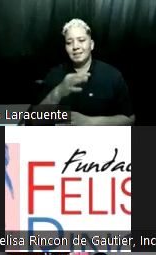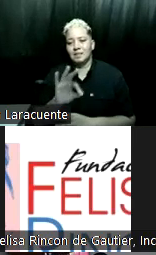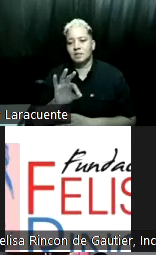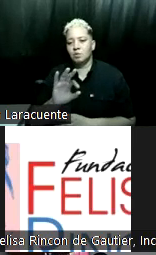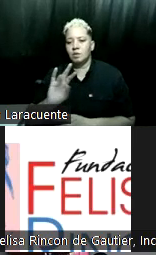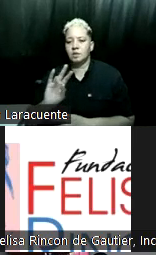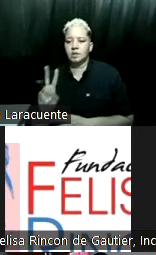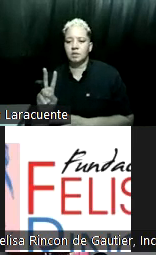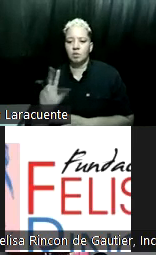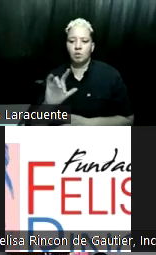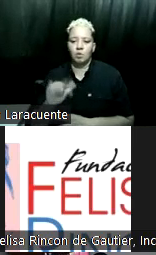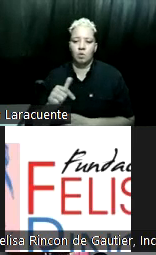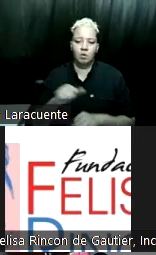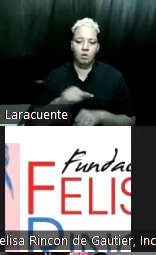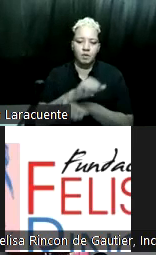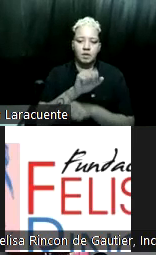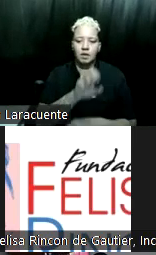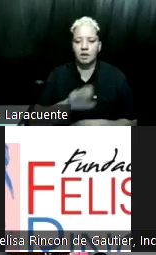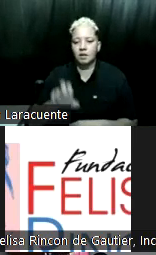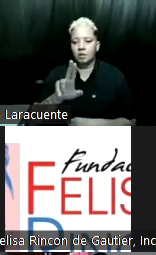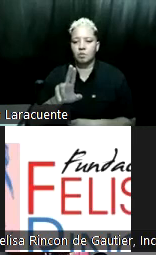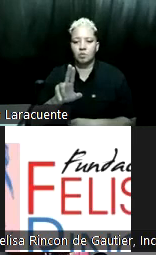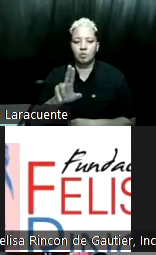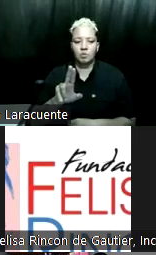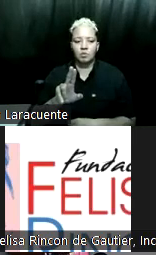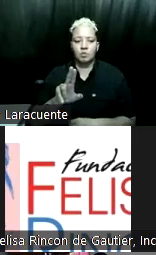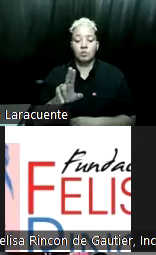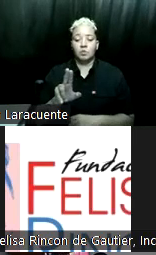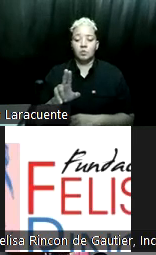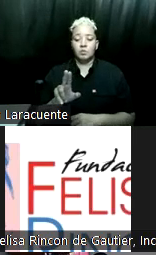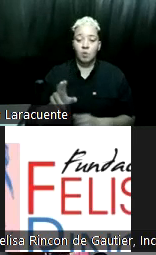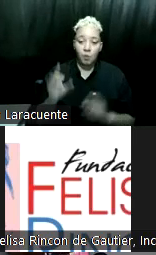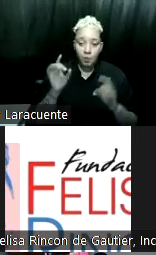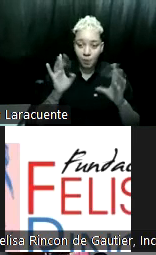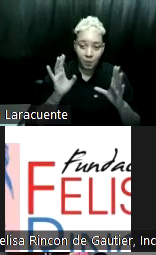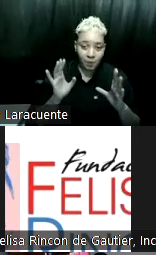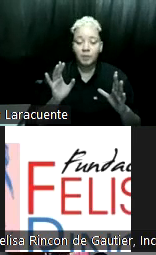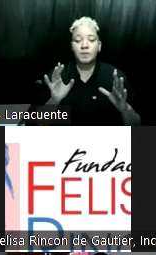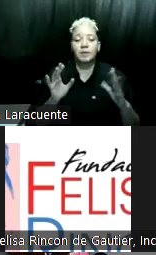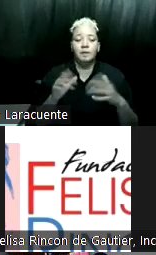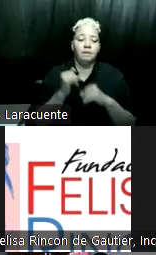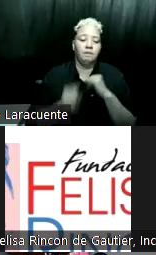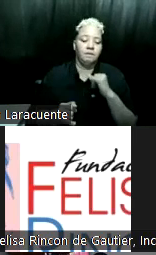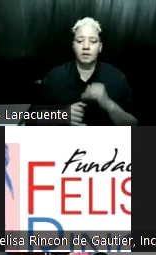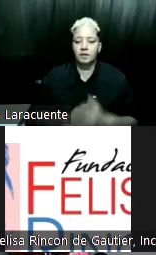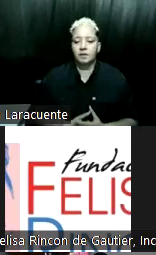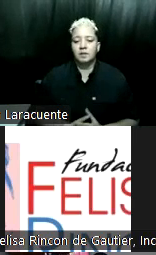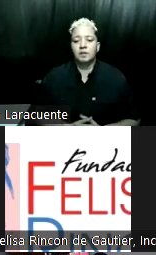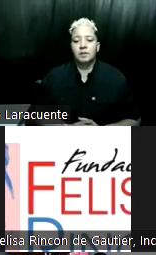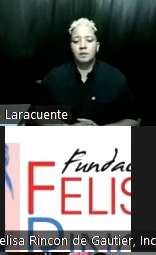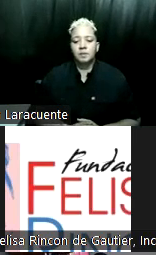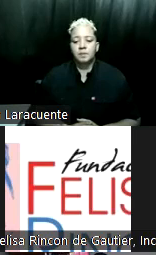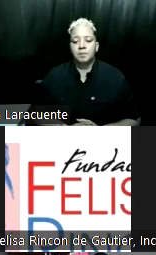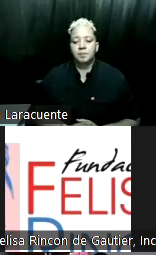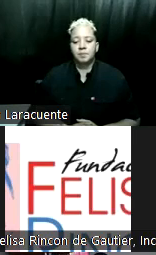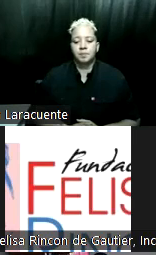1972, luego de vencer a Estados Unidos en un controvertible final, eh, que